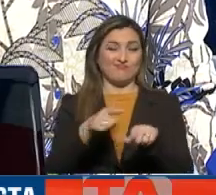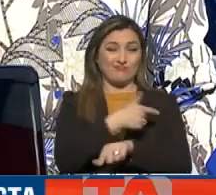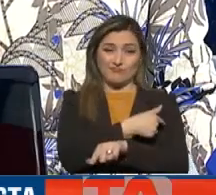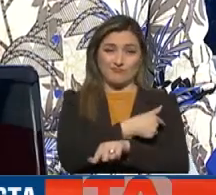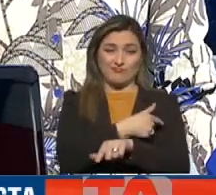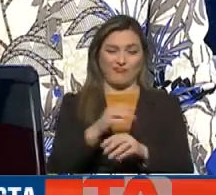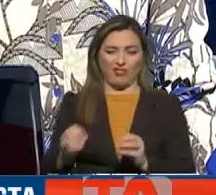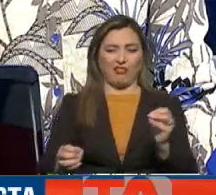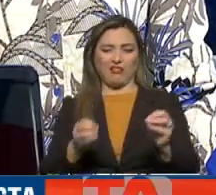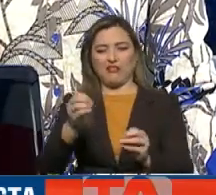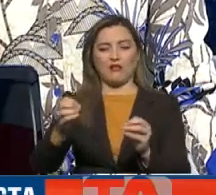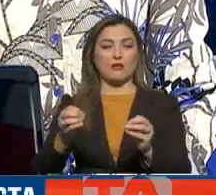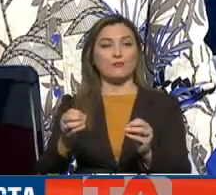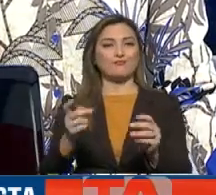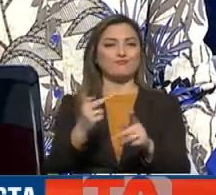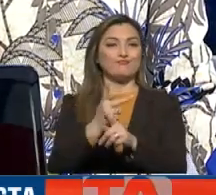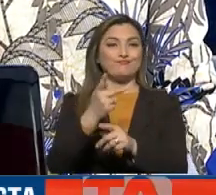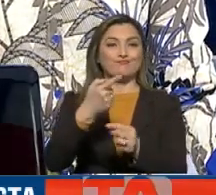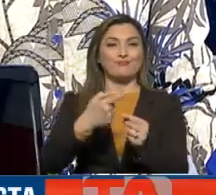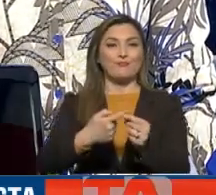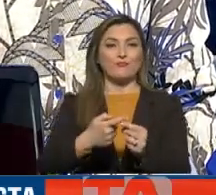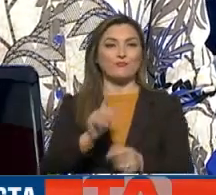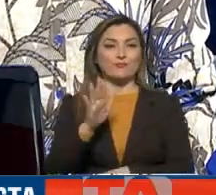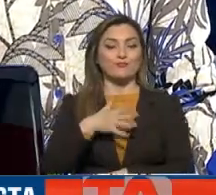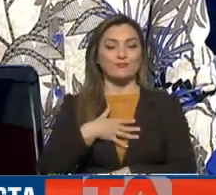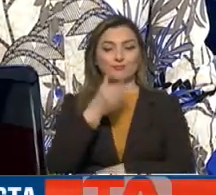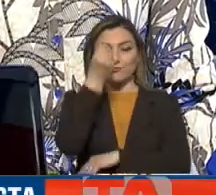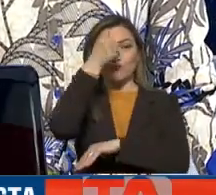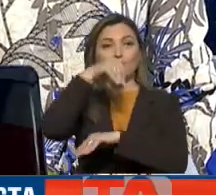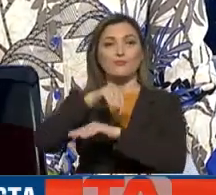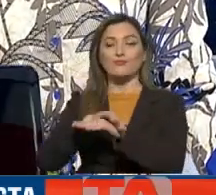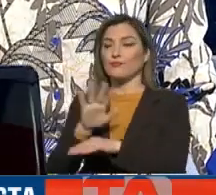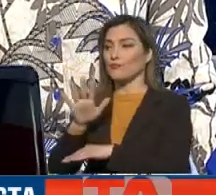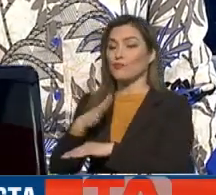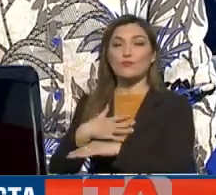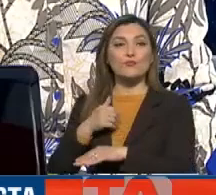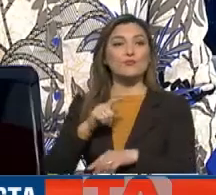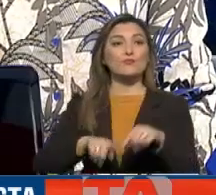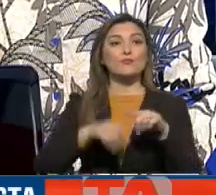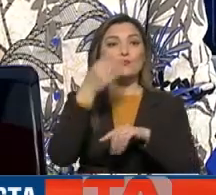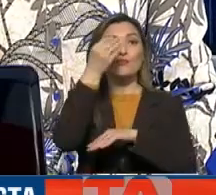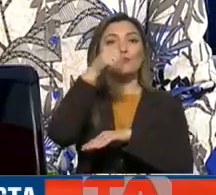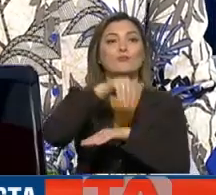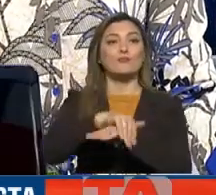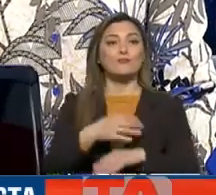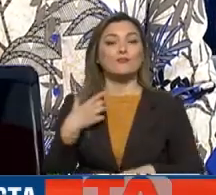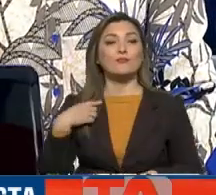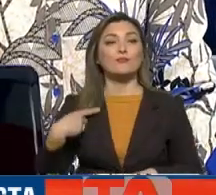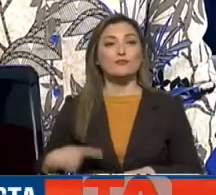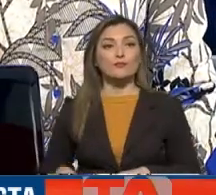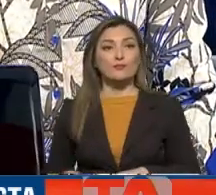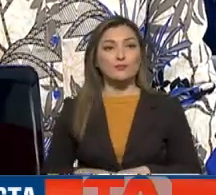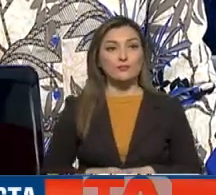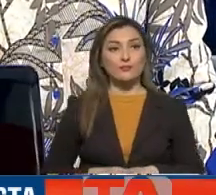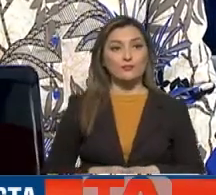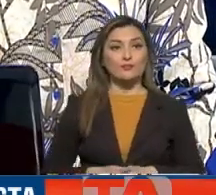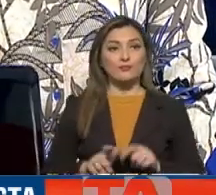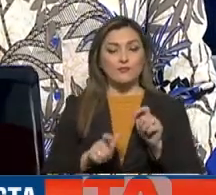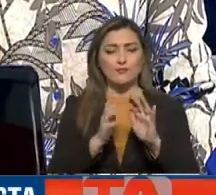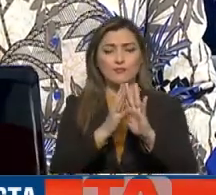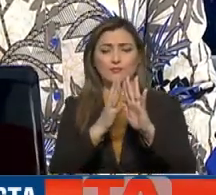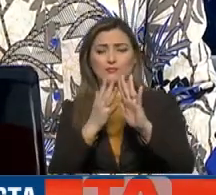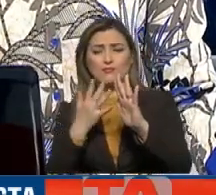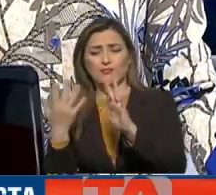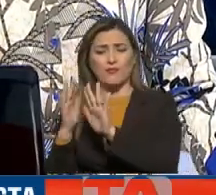se focaliza en quito hola maria gràcia cómo estabas buenas tardes hola cómo estas lides amigos muy buenas tardes tras las aglomeraciones que se